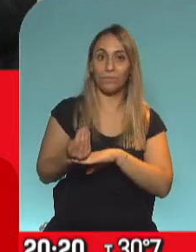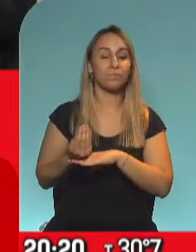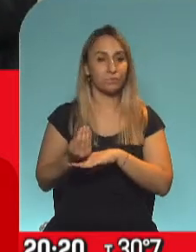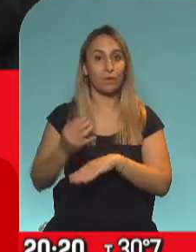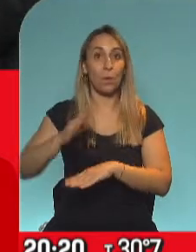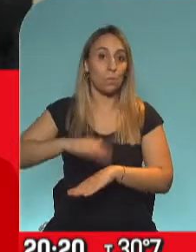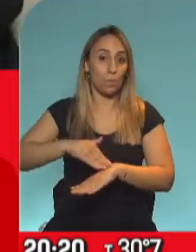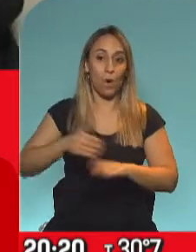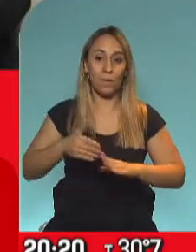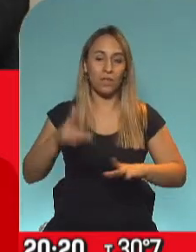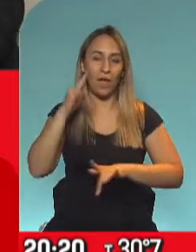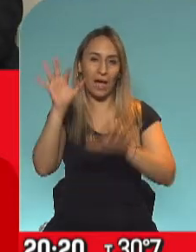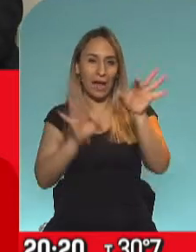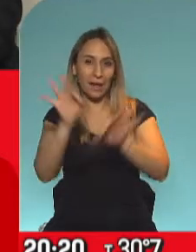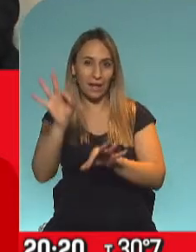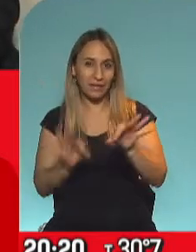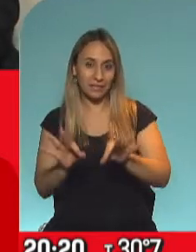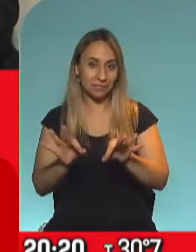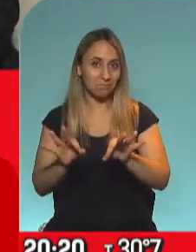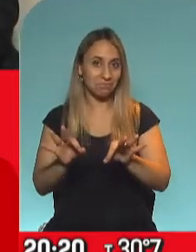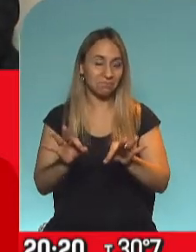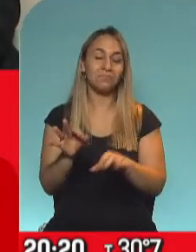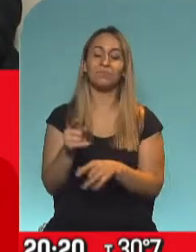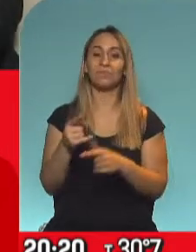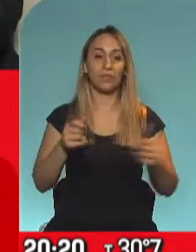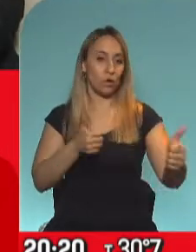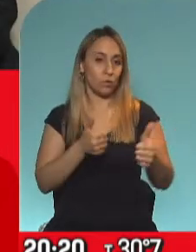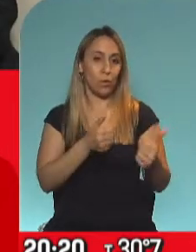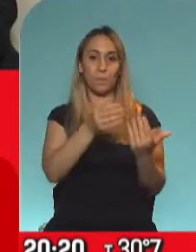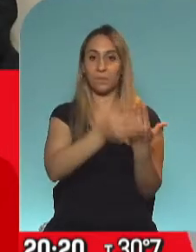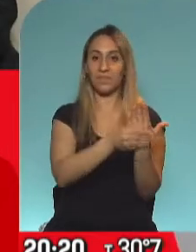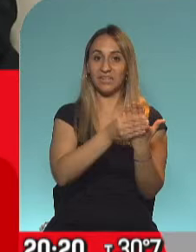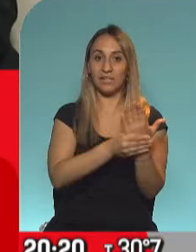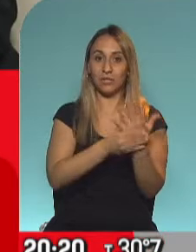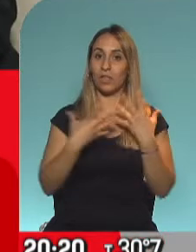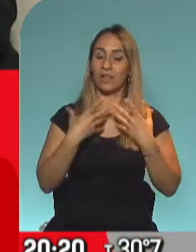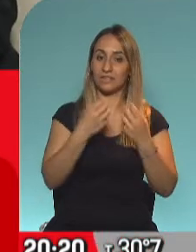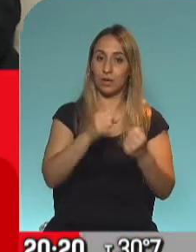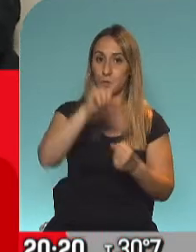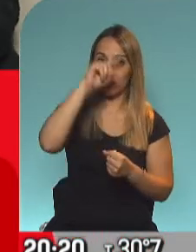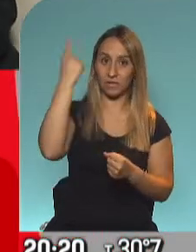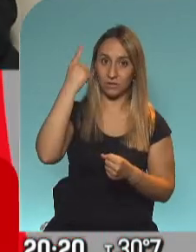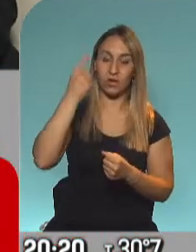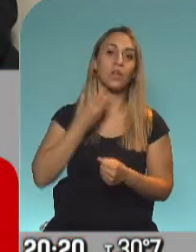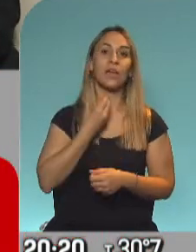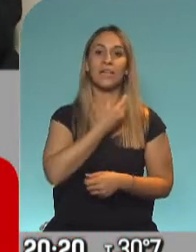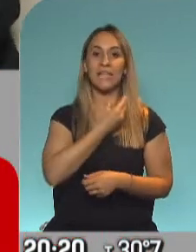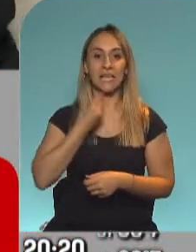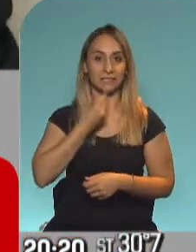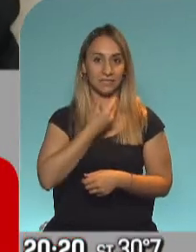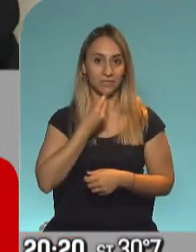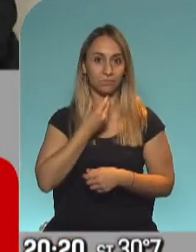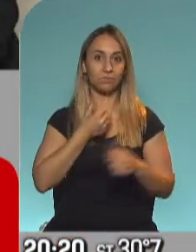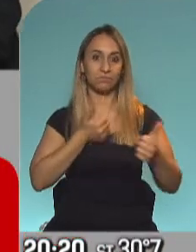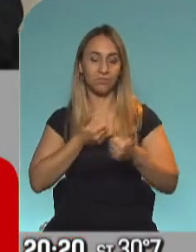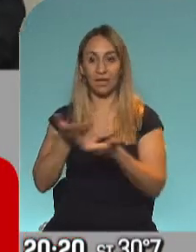de hacer balances. Y tenemos la posibilidad de hablar con el ministro de Salud de la Nación, Ginés González García, que nos